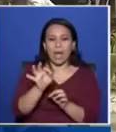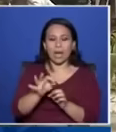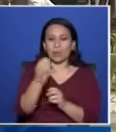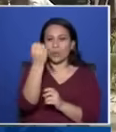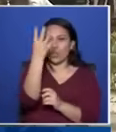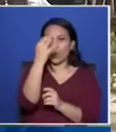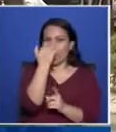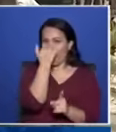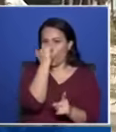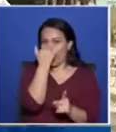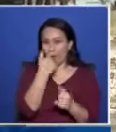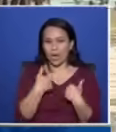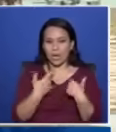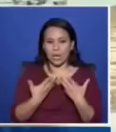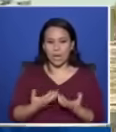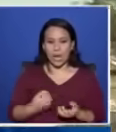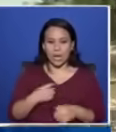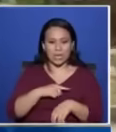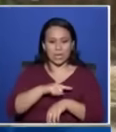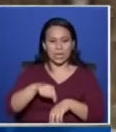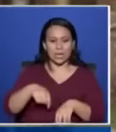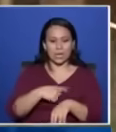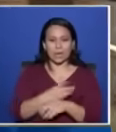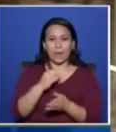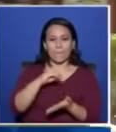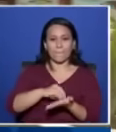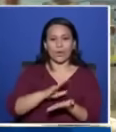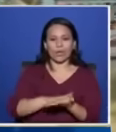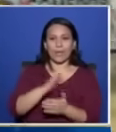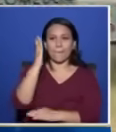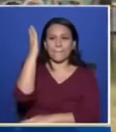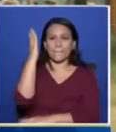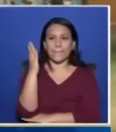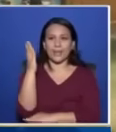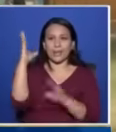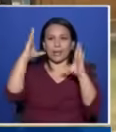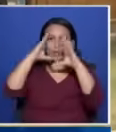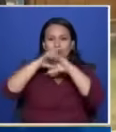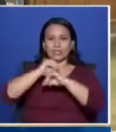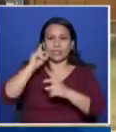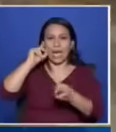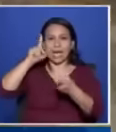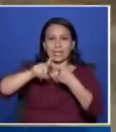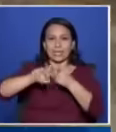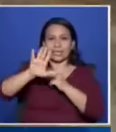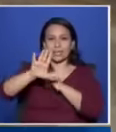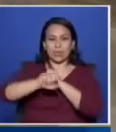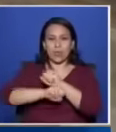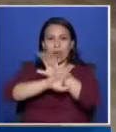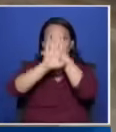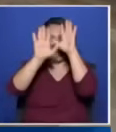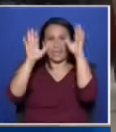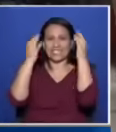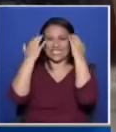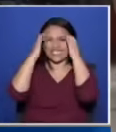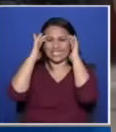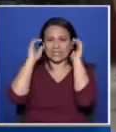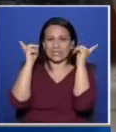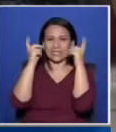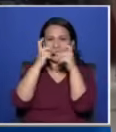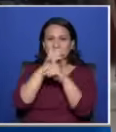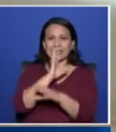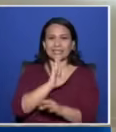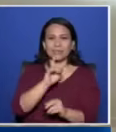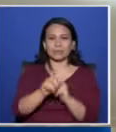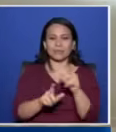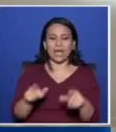semáforo rojo, lo que implica que el toque de queda rija desde la medianoche hasta las 5 de la mañana. Una situación que ahuyenta a los visitantes